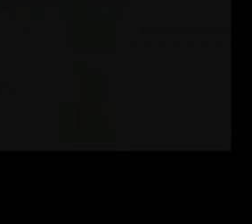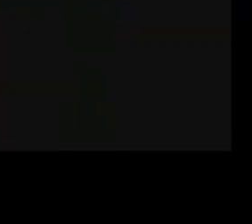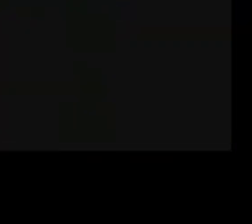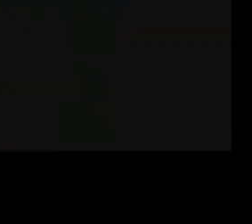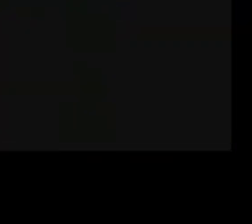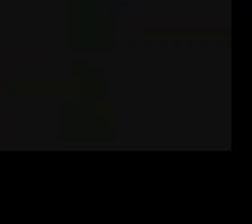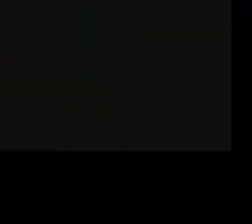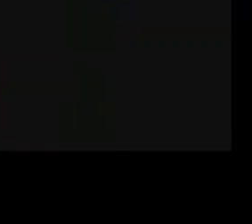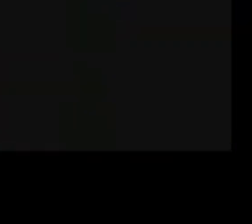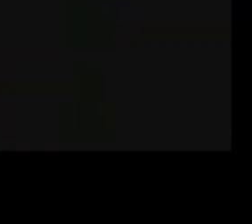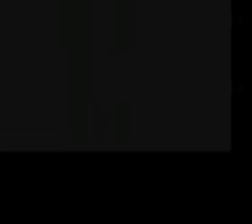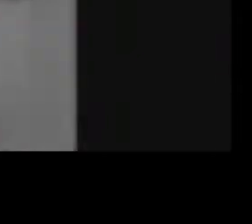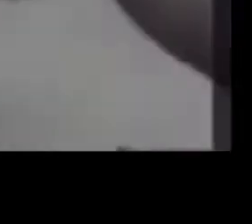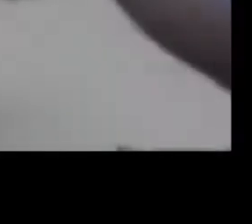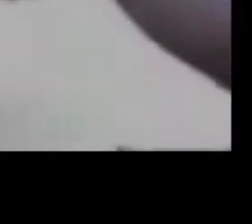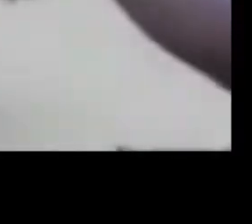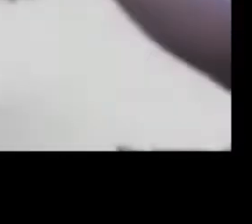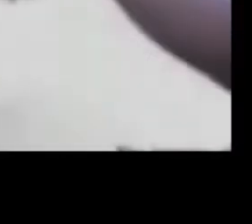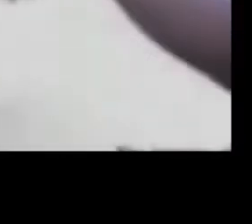país.